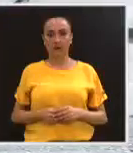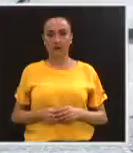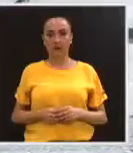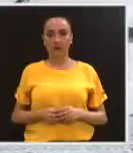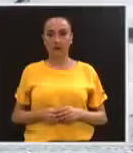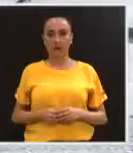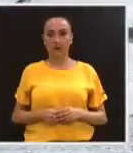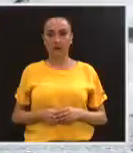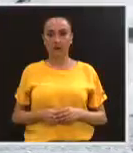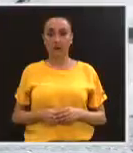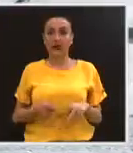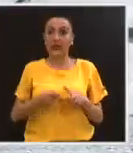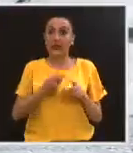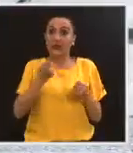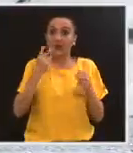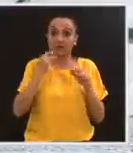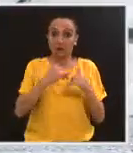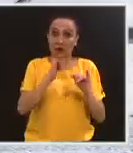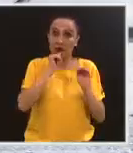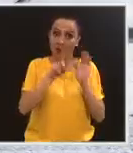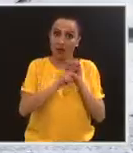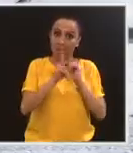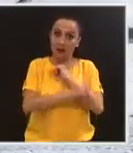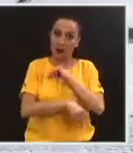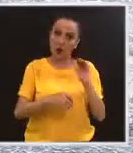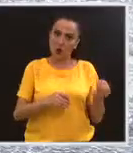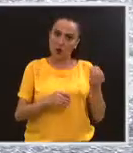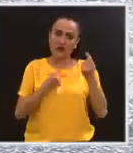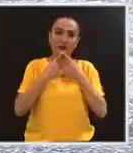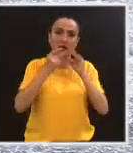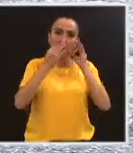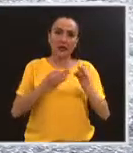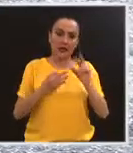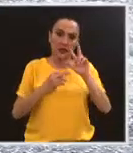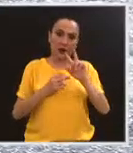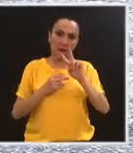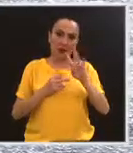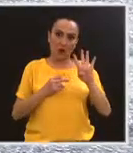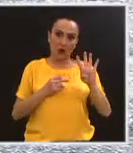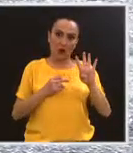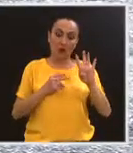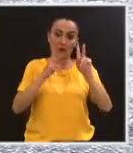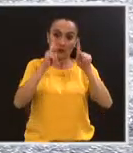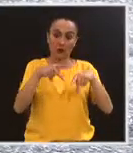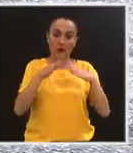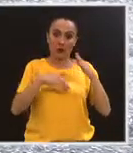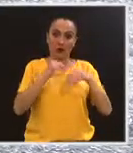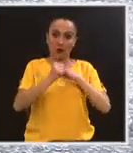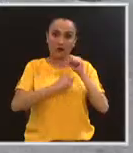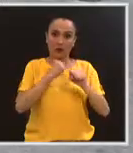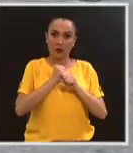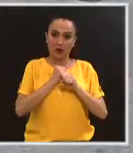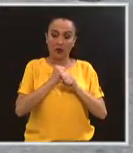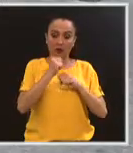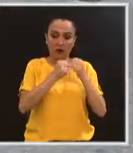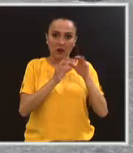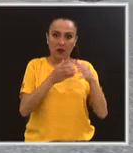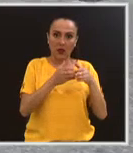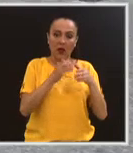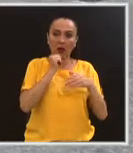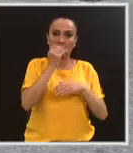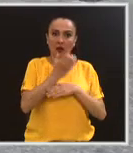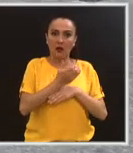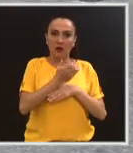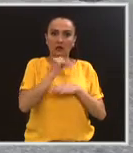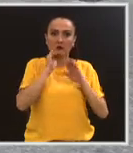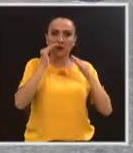inicial desde que está vigente la ley penal juvenil se han sentenciado a 324 personas menores de edad las estructuras de crimen organizado